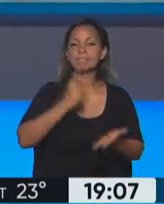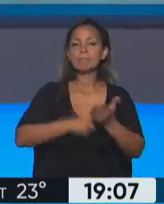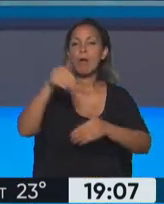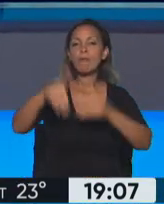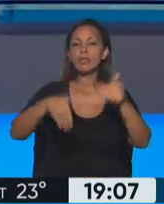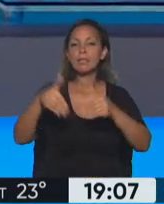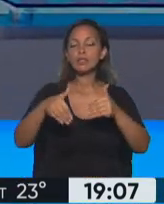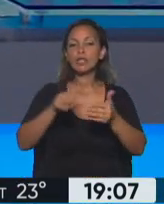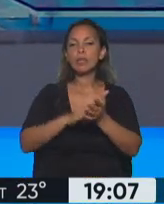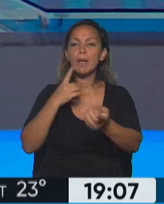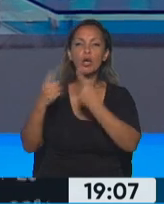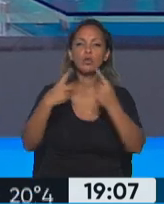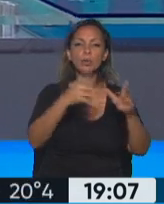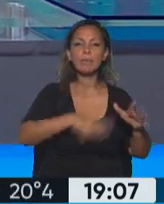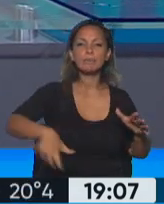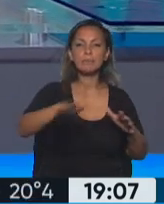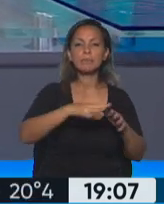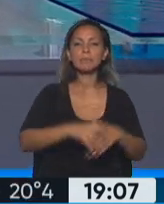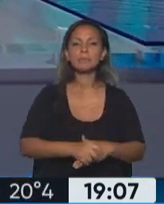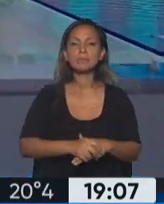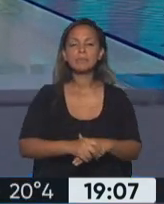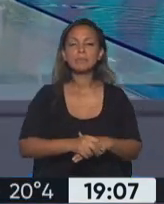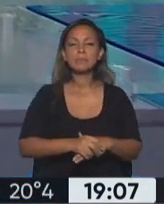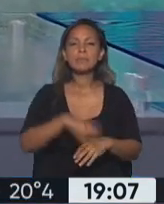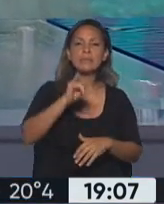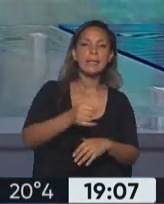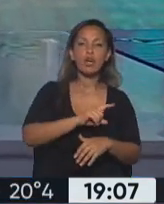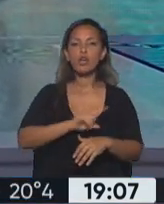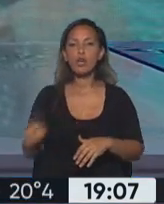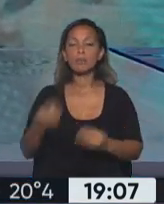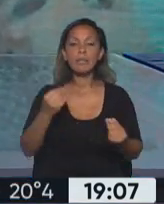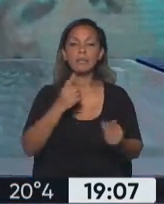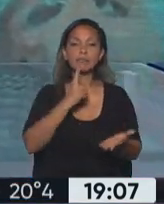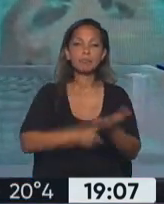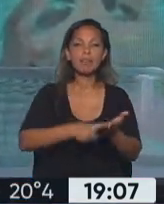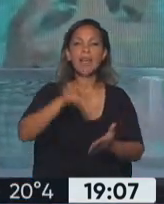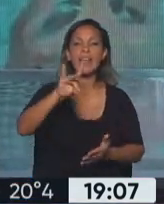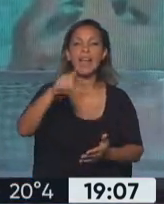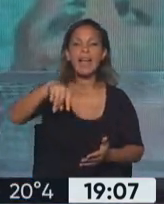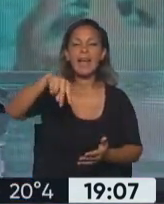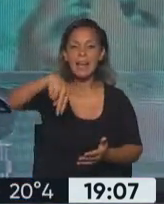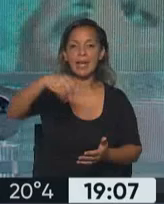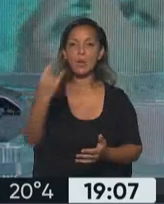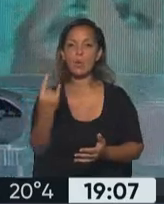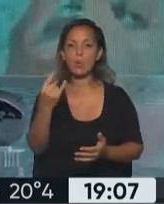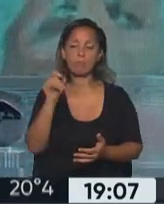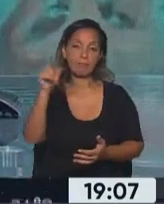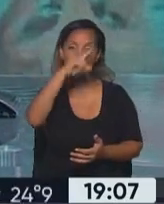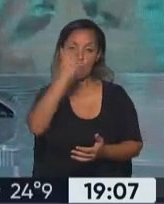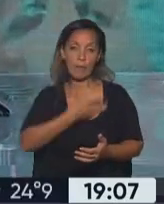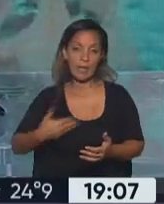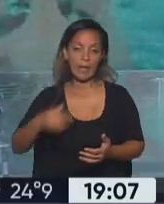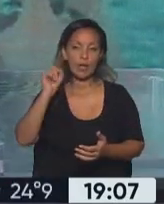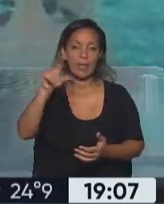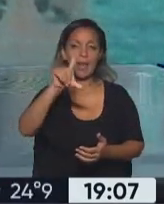si la LUC sí, si la LUC no. ¿Qué es la LUC? Les cuento. La LUC es un decreto de necesidad de urgencia que hizo el gobierno de Luis Alberto